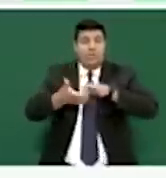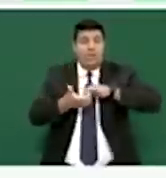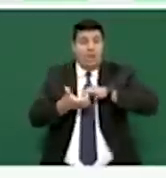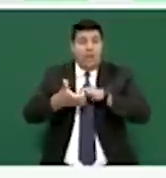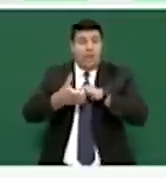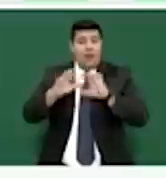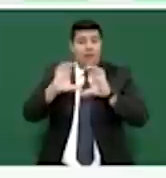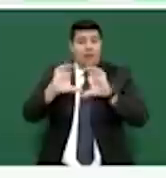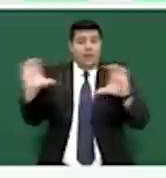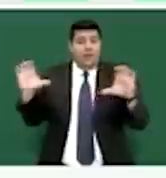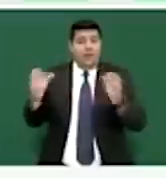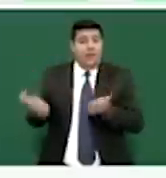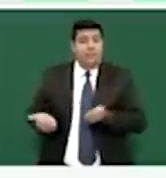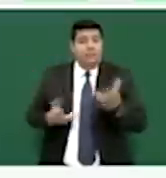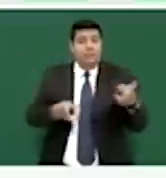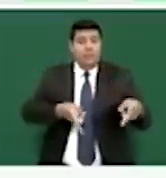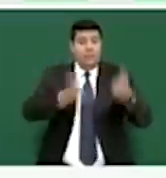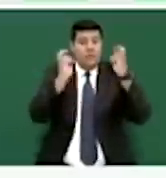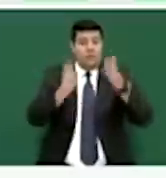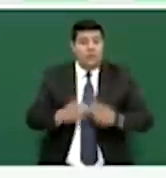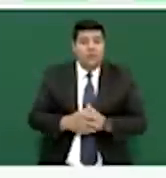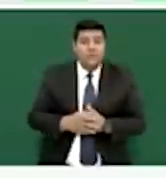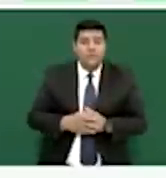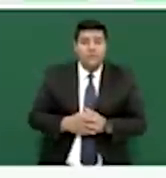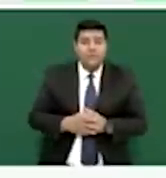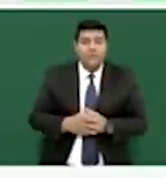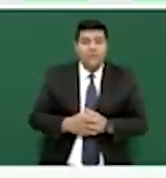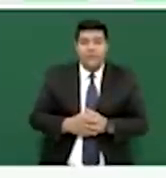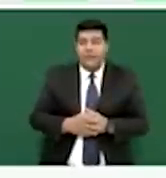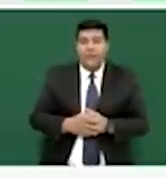Miren cómo estamos. Eso fue ayer.